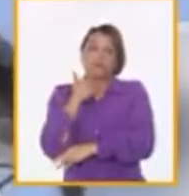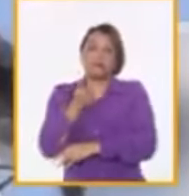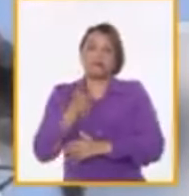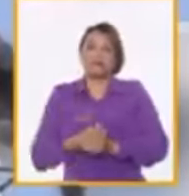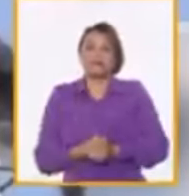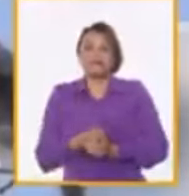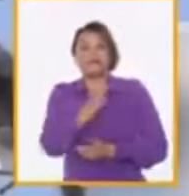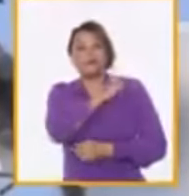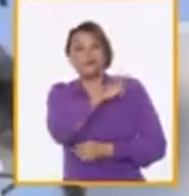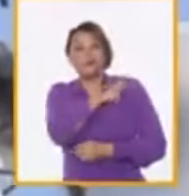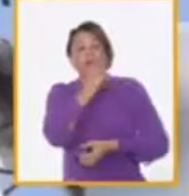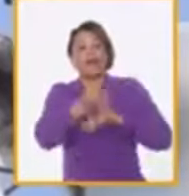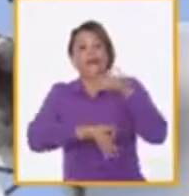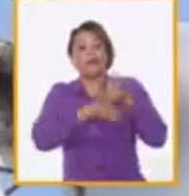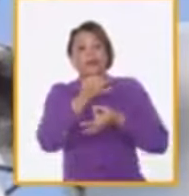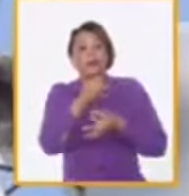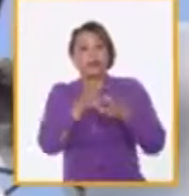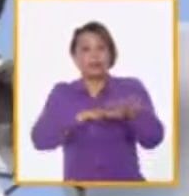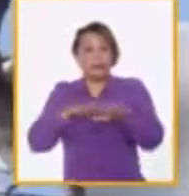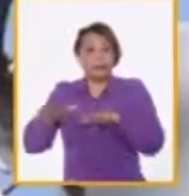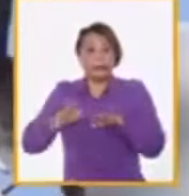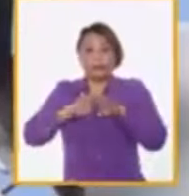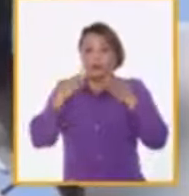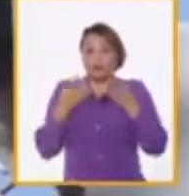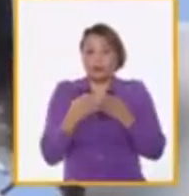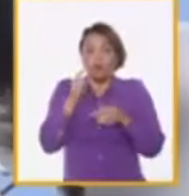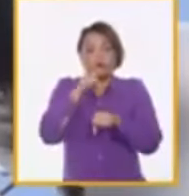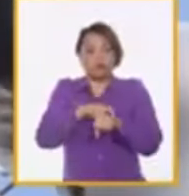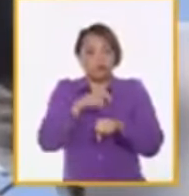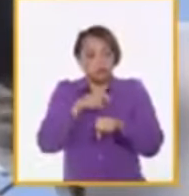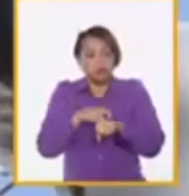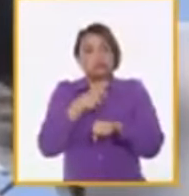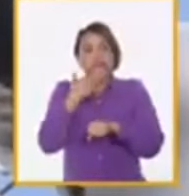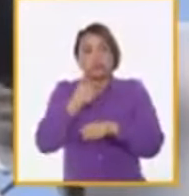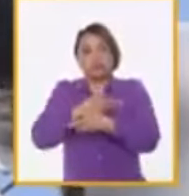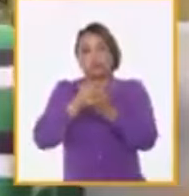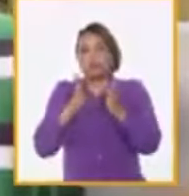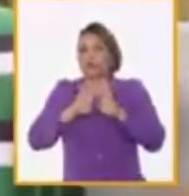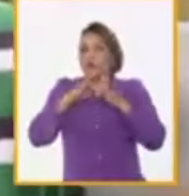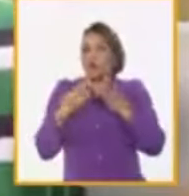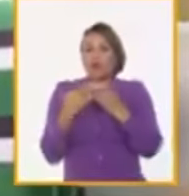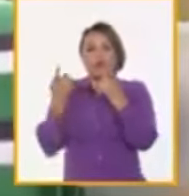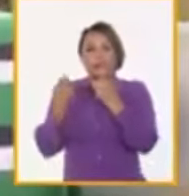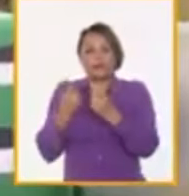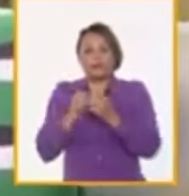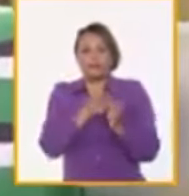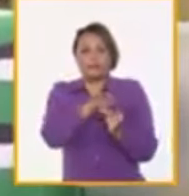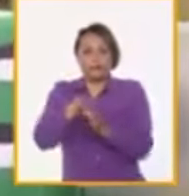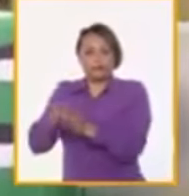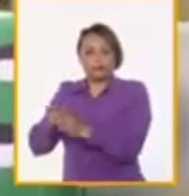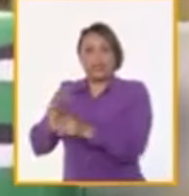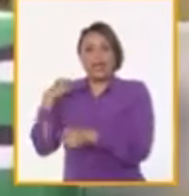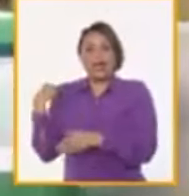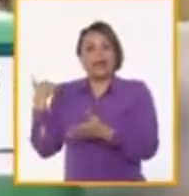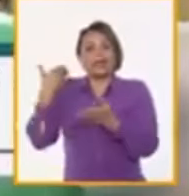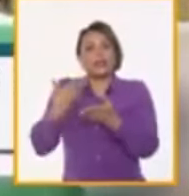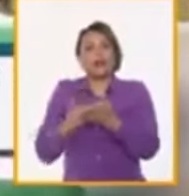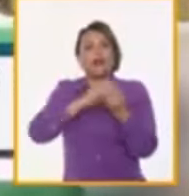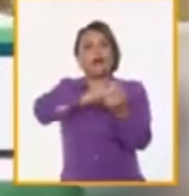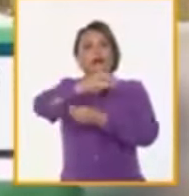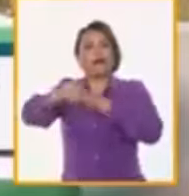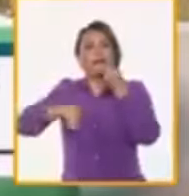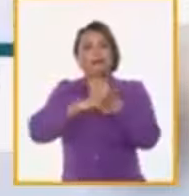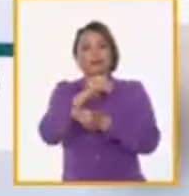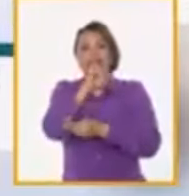operación, preparada con prioridad, dispuso de todo lo necesario. Hemos cambiado en